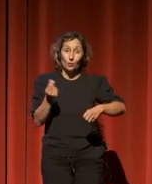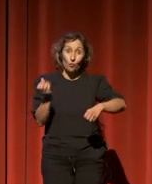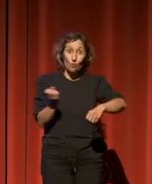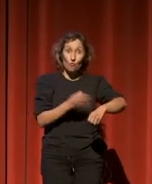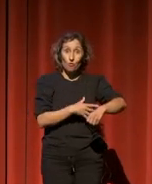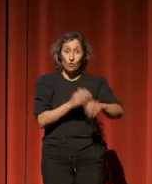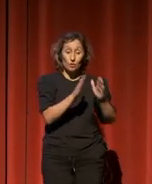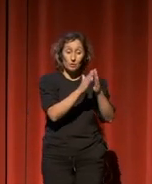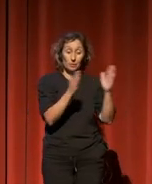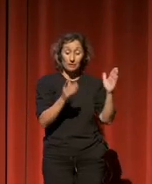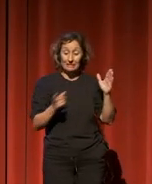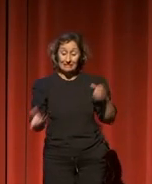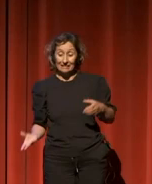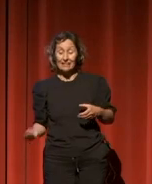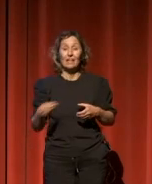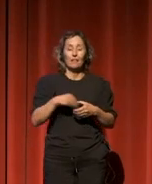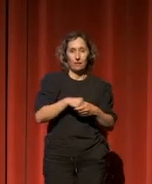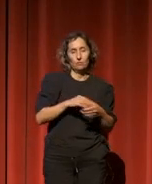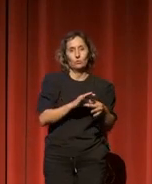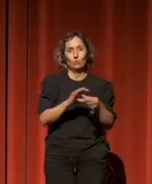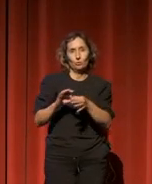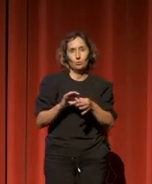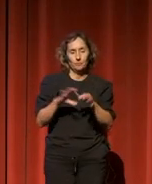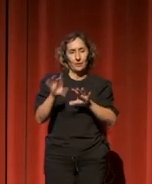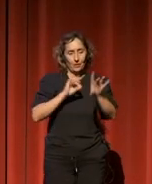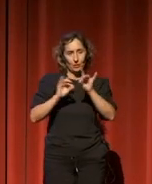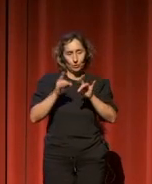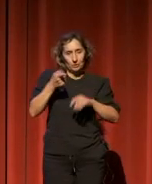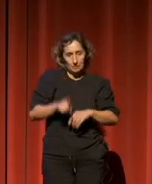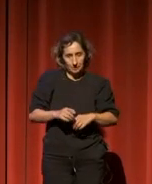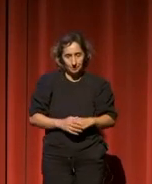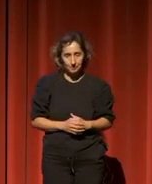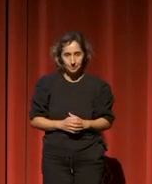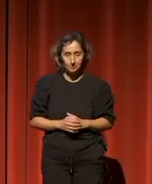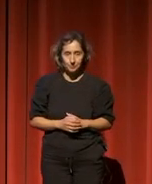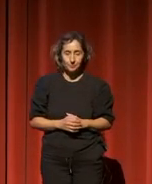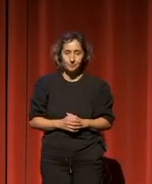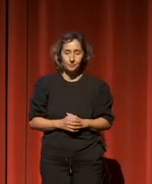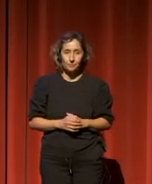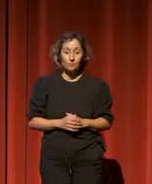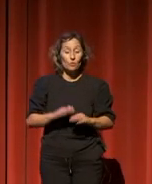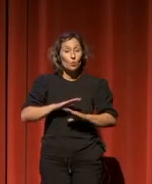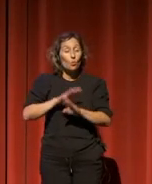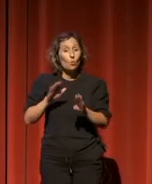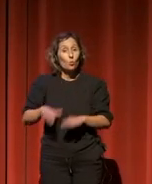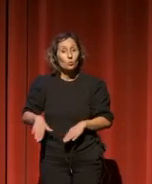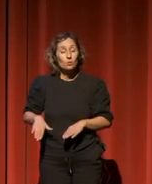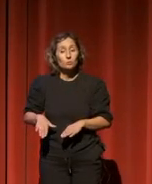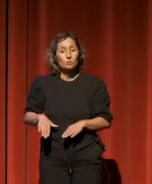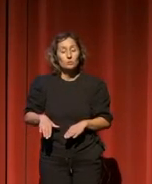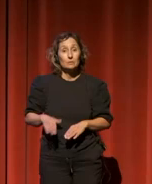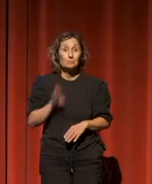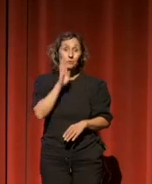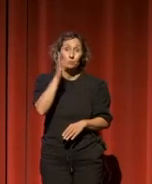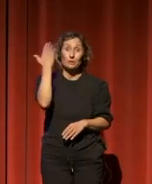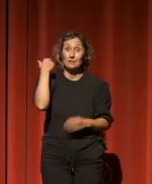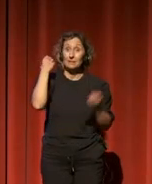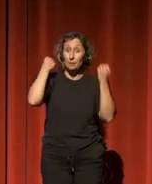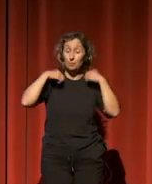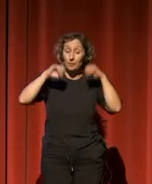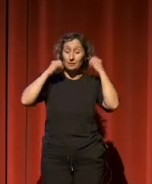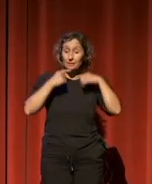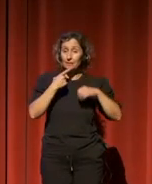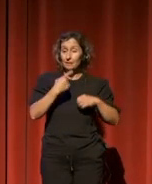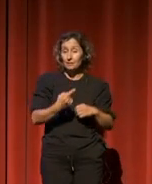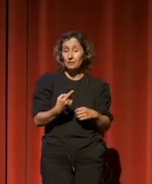biblioteca por por último hay un eh Ah bueno estas prácticas que os comentaba pues la